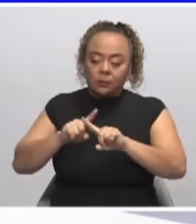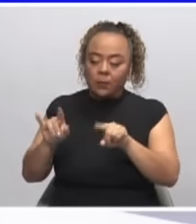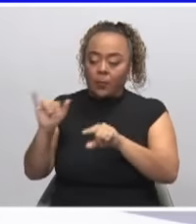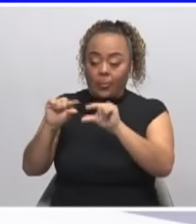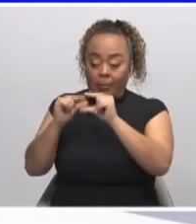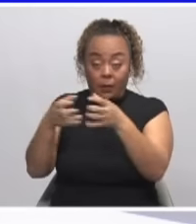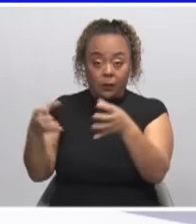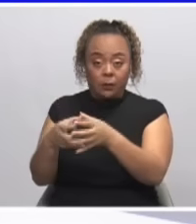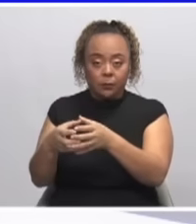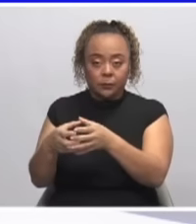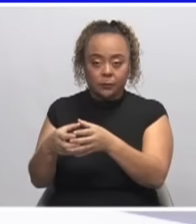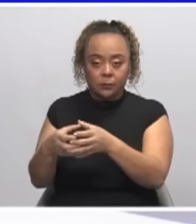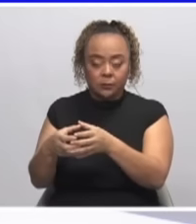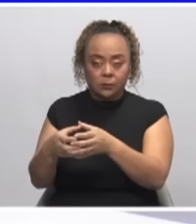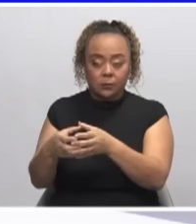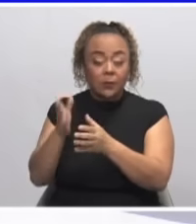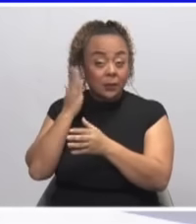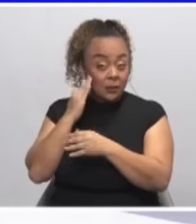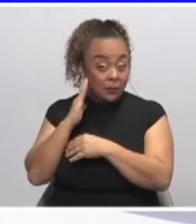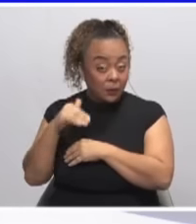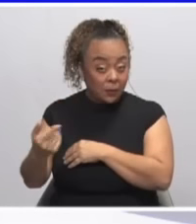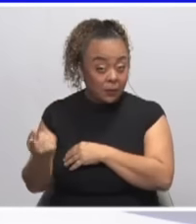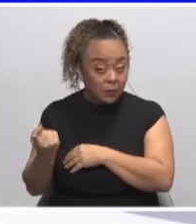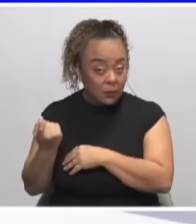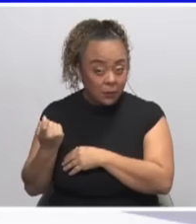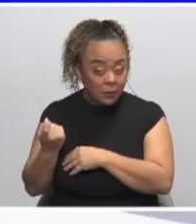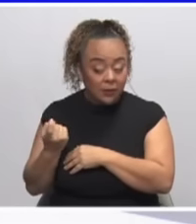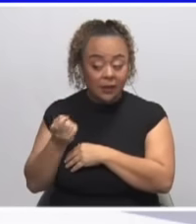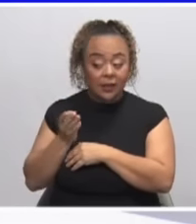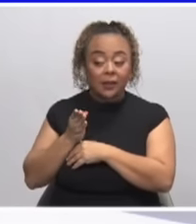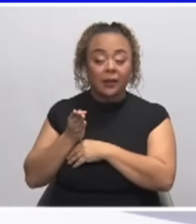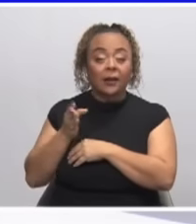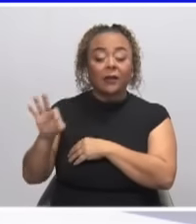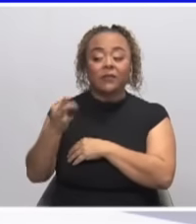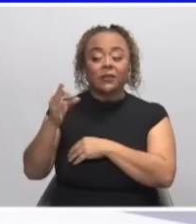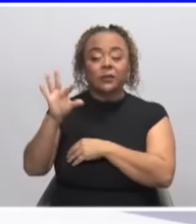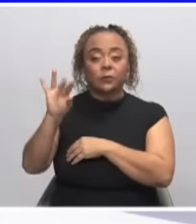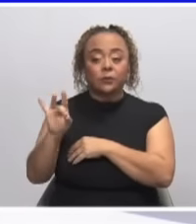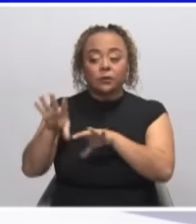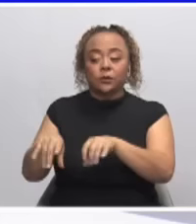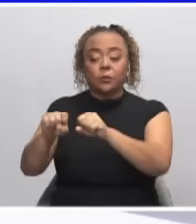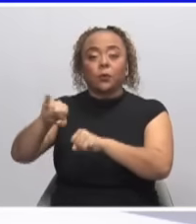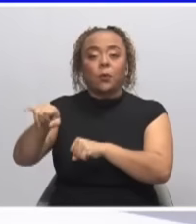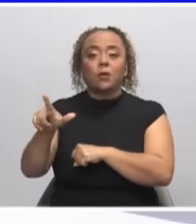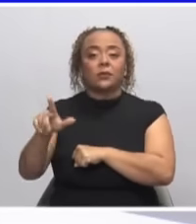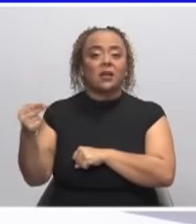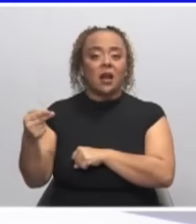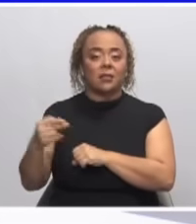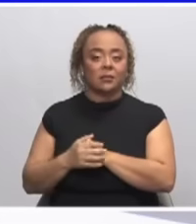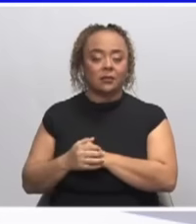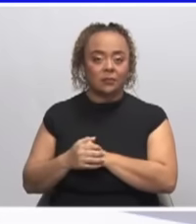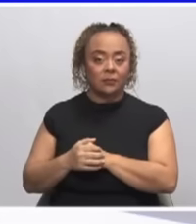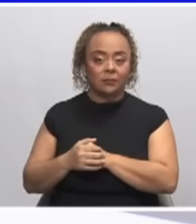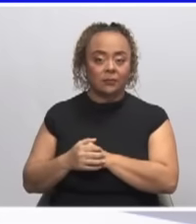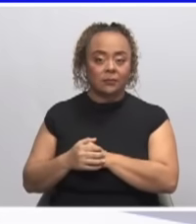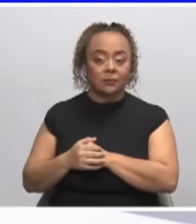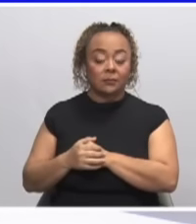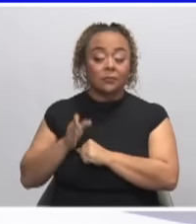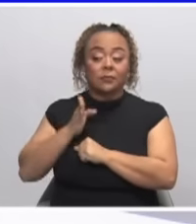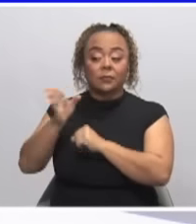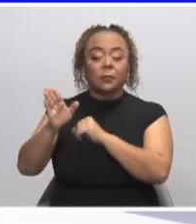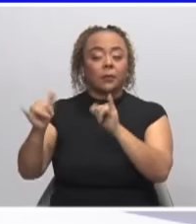grupo como tal sabe cuándo fue camino a Francia 98 cuando asumió Juan Luis Hernández Cuando se fue a jugar